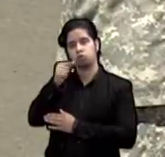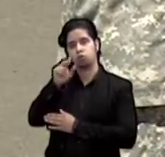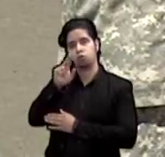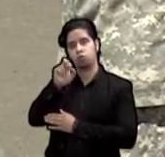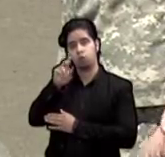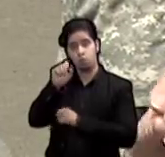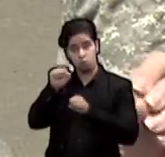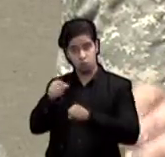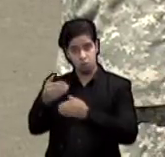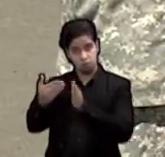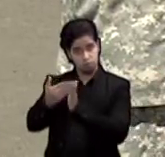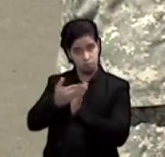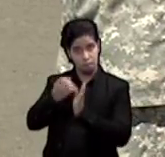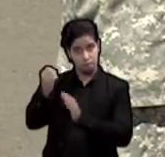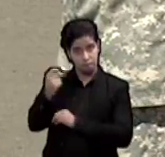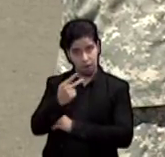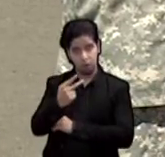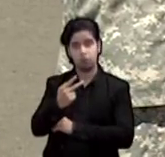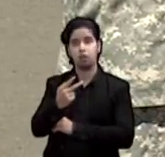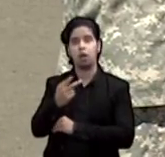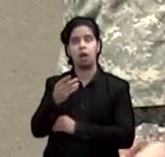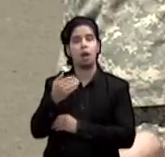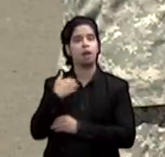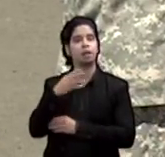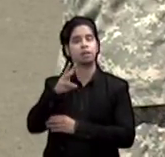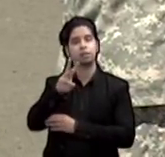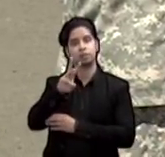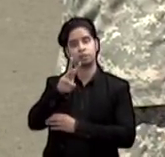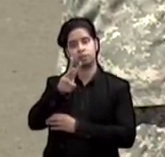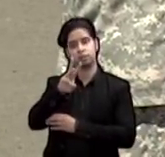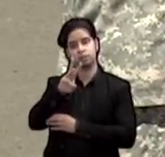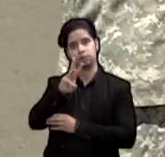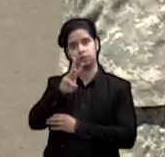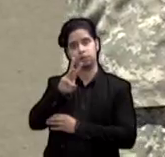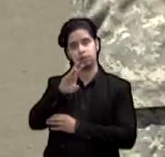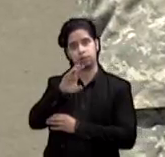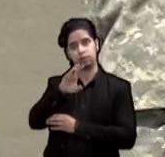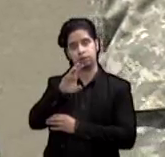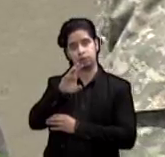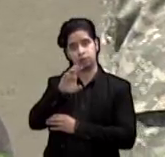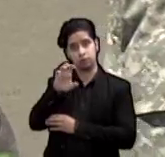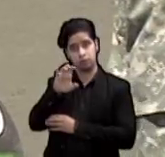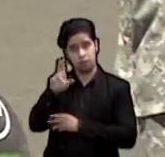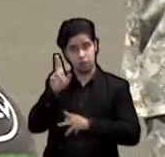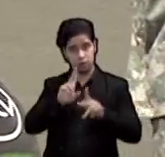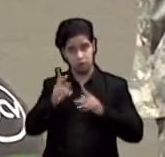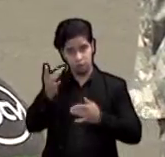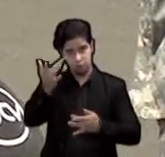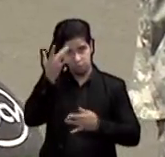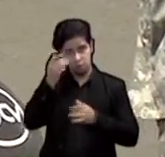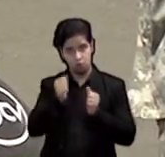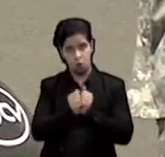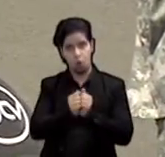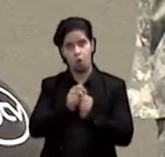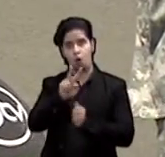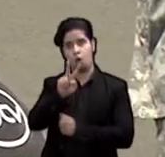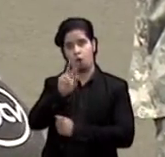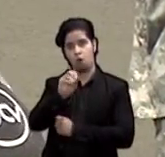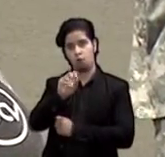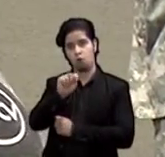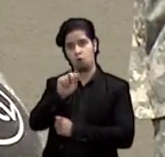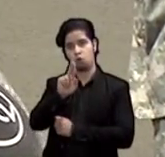aquí. Hay 600 personas enfermas con botulismo que fue identificado por el